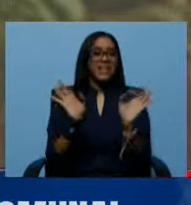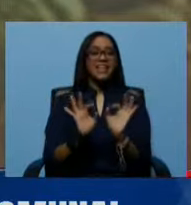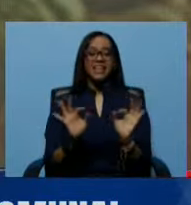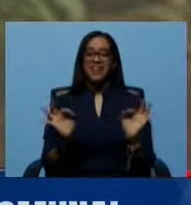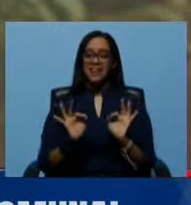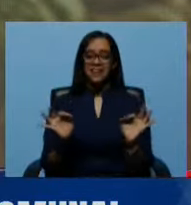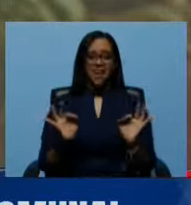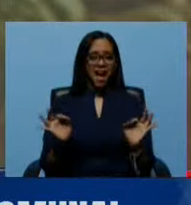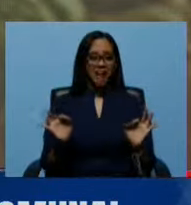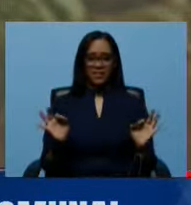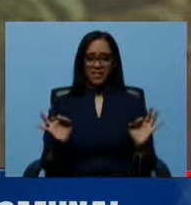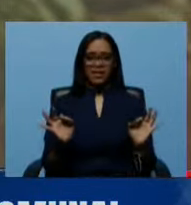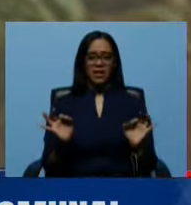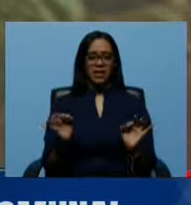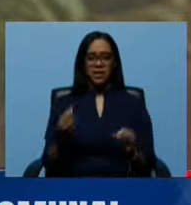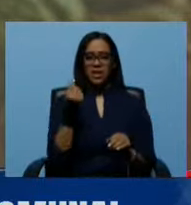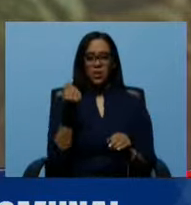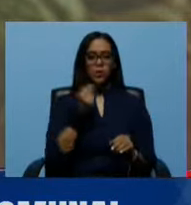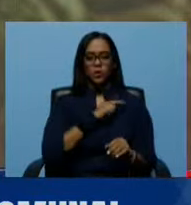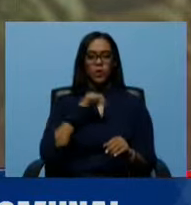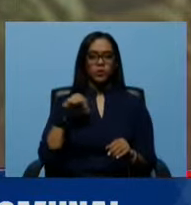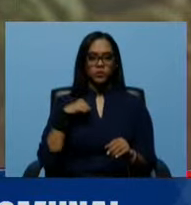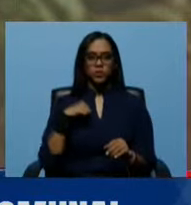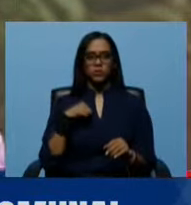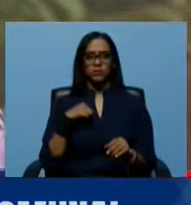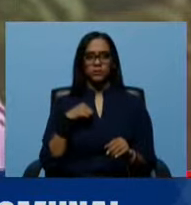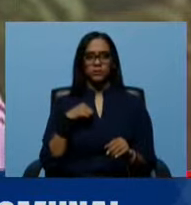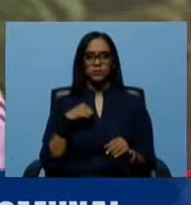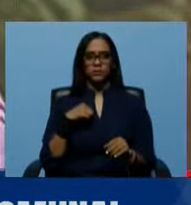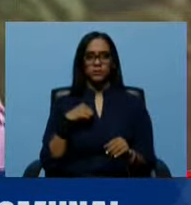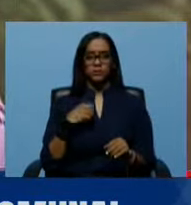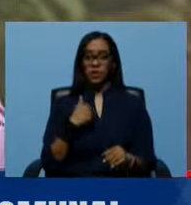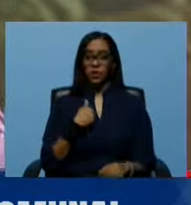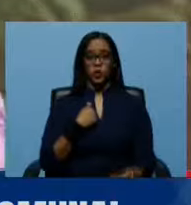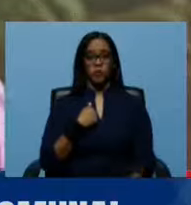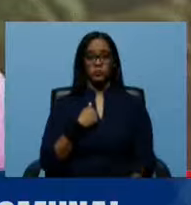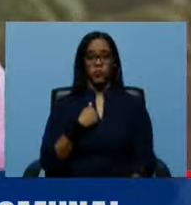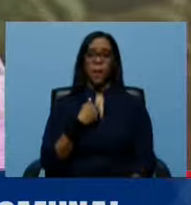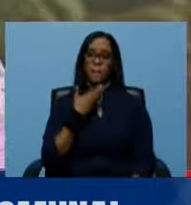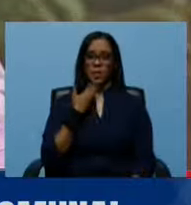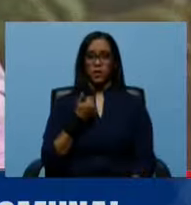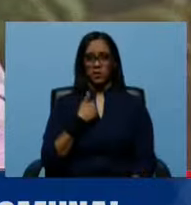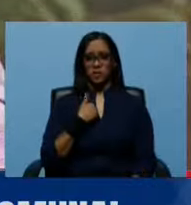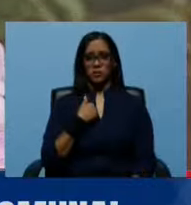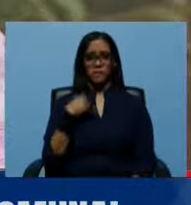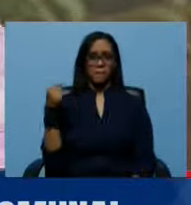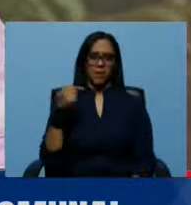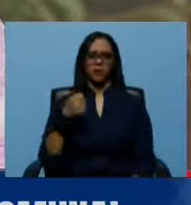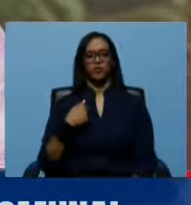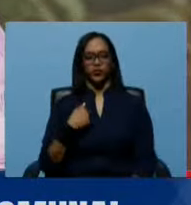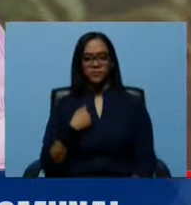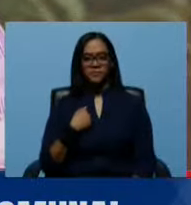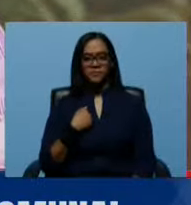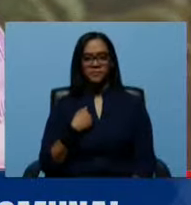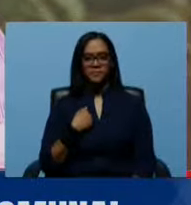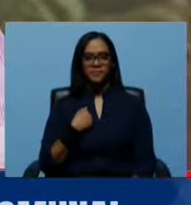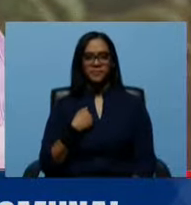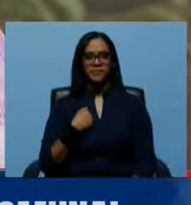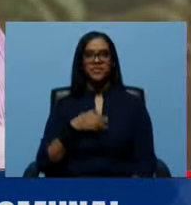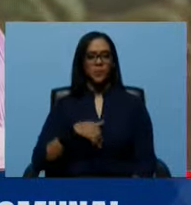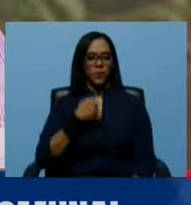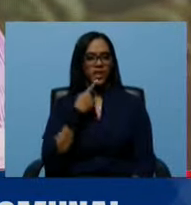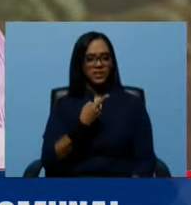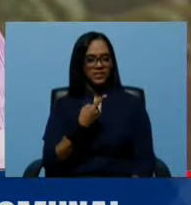nadie, compañeros, aquí, ninguno de nosotros, ni yo, o mejor dicho, ni menos yo. ¿Se puede decir así,